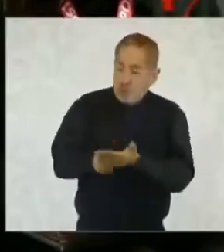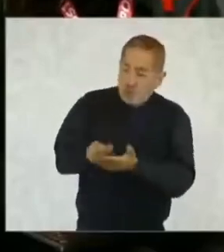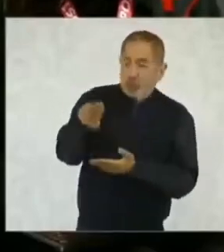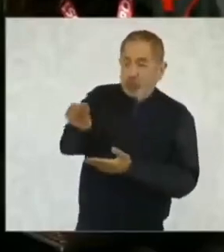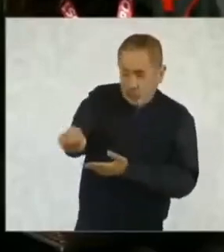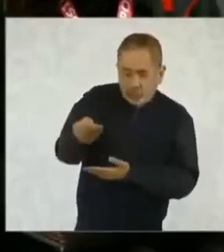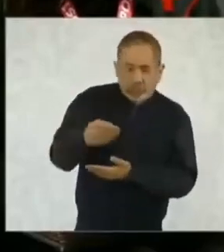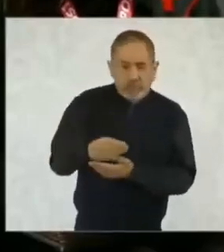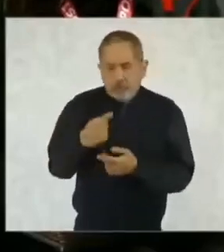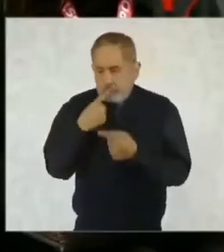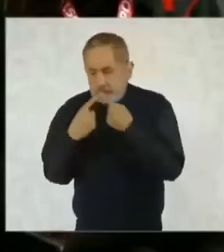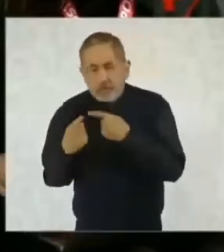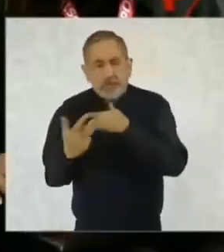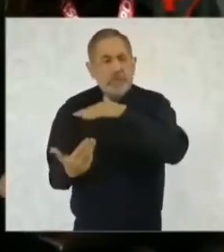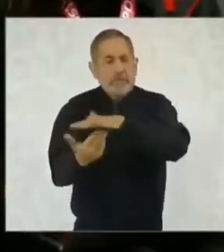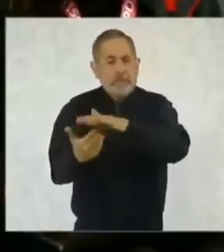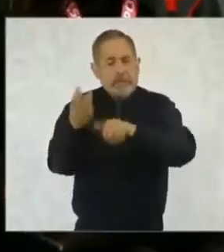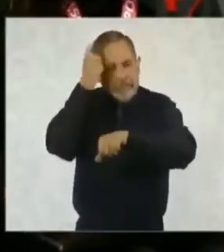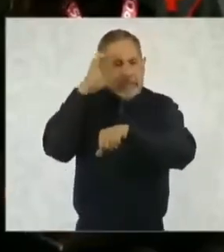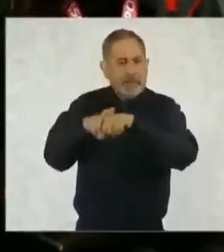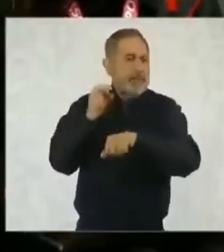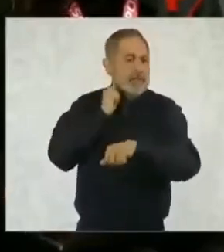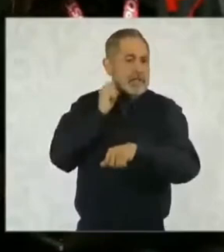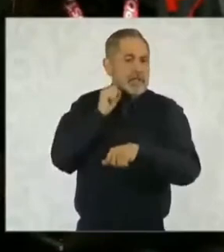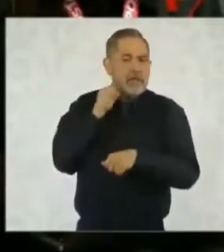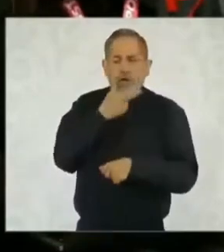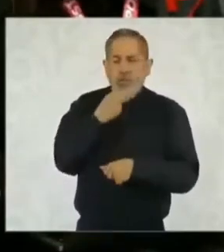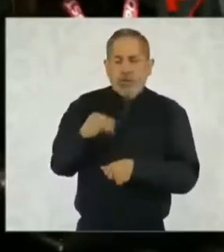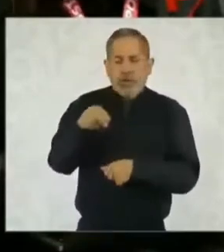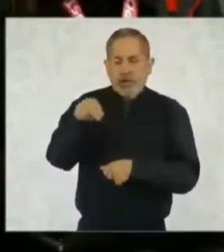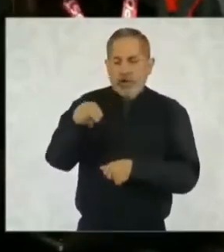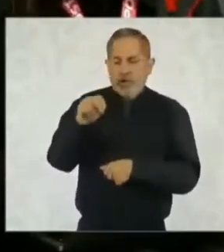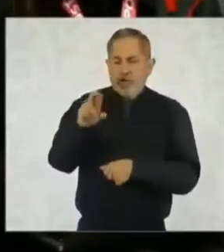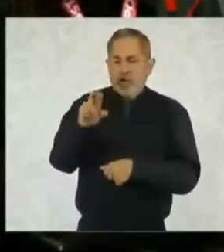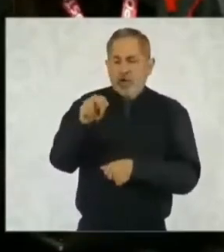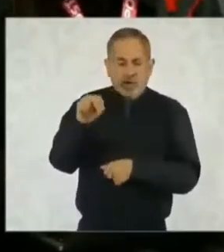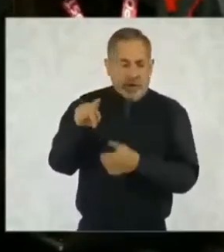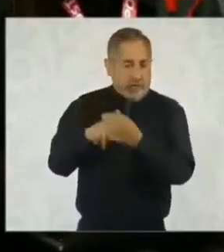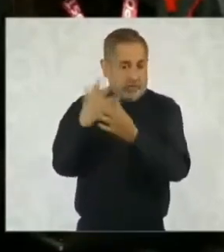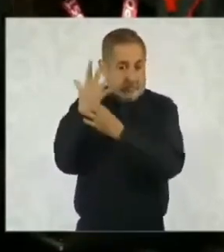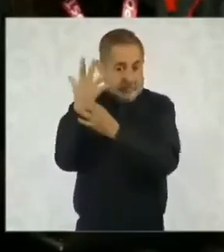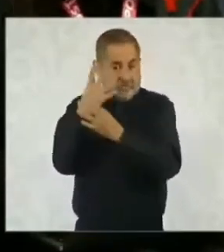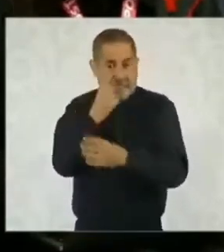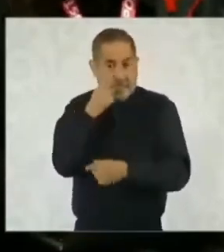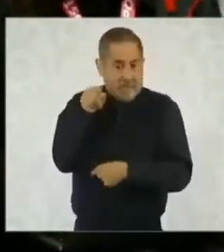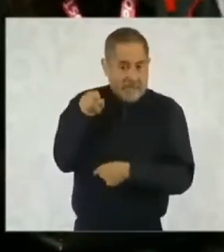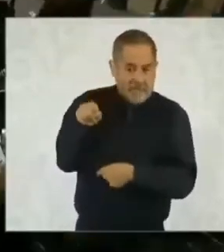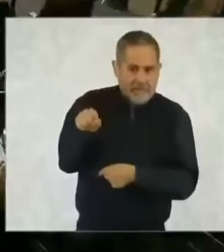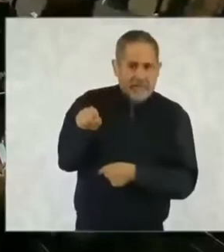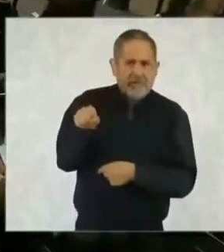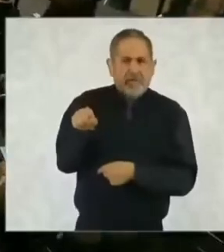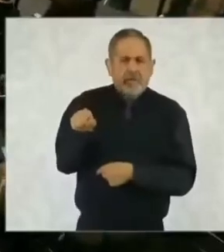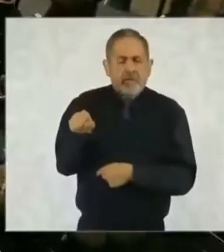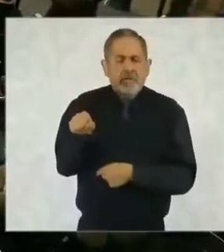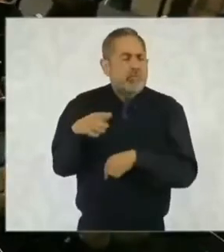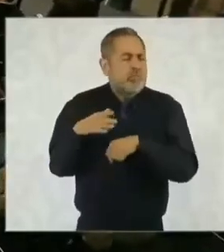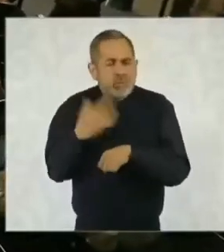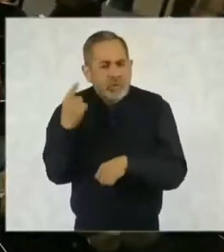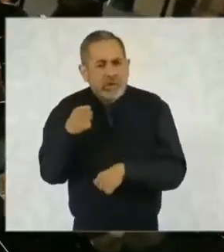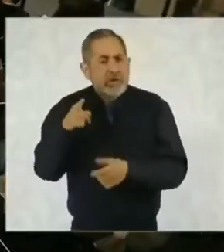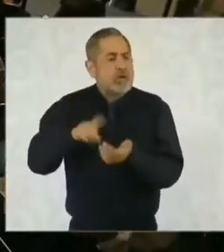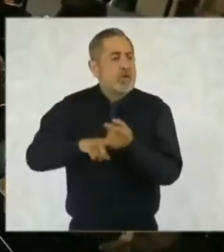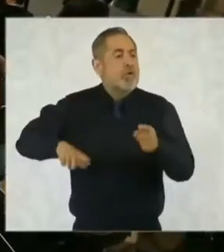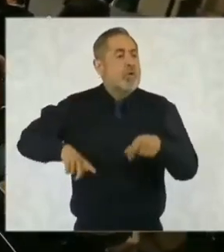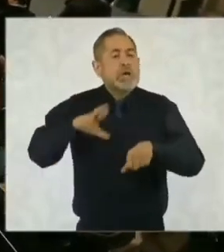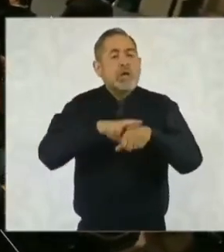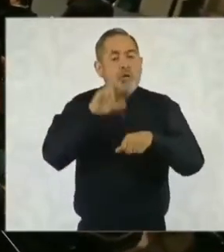según el presidente de la mesa directiva del Senado, Gerardo Fernández Noroña, cito sus palabras más, palabras menos: fue porque el gobernador de San